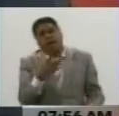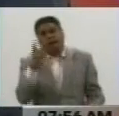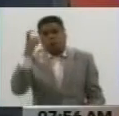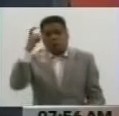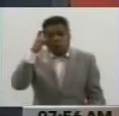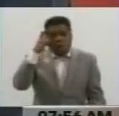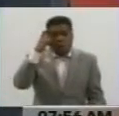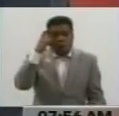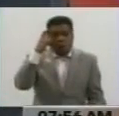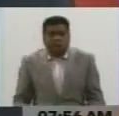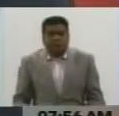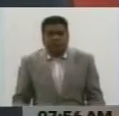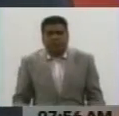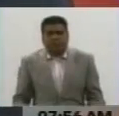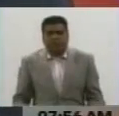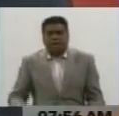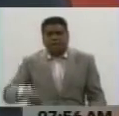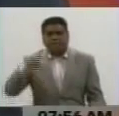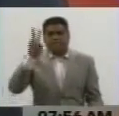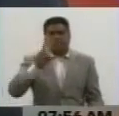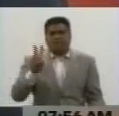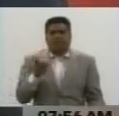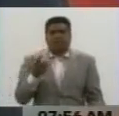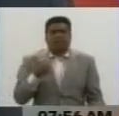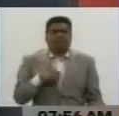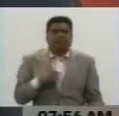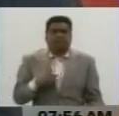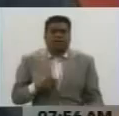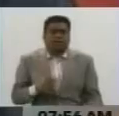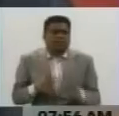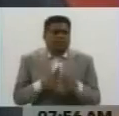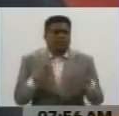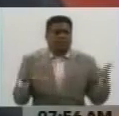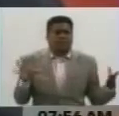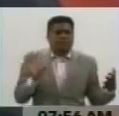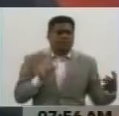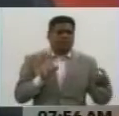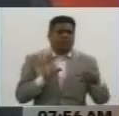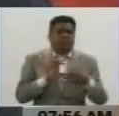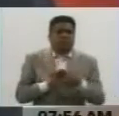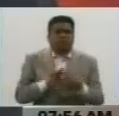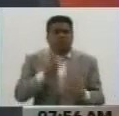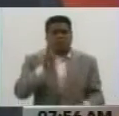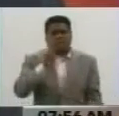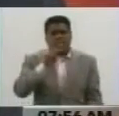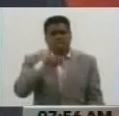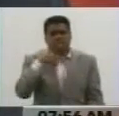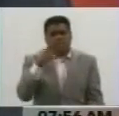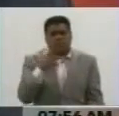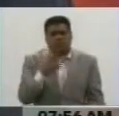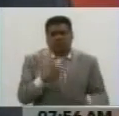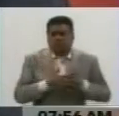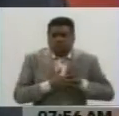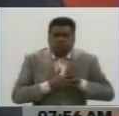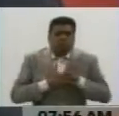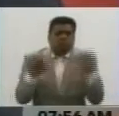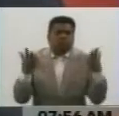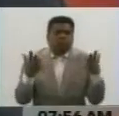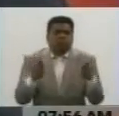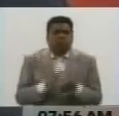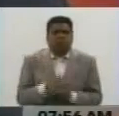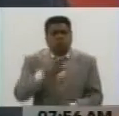bueno, la República Bolivariana, increíbles nexos, no solamente comerciales, sino políticos, fraternales, con la República Popular de